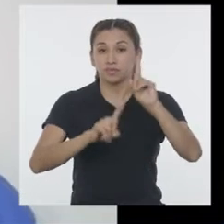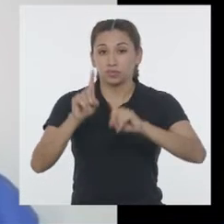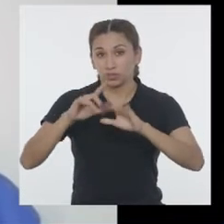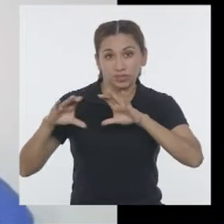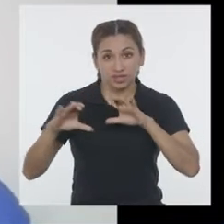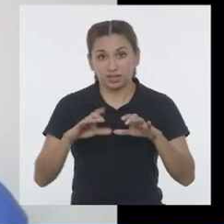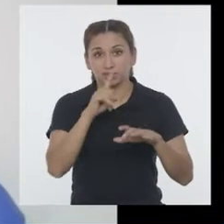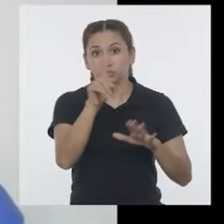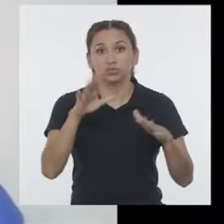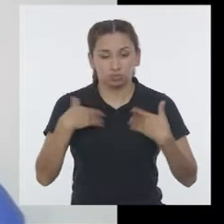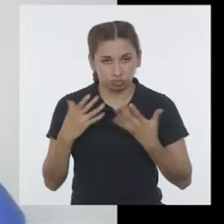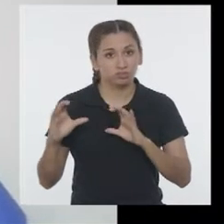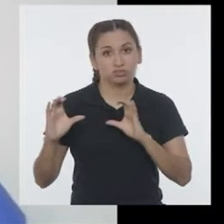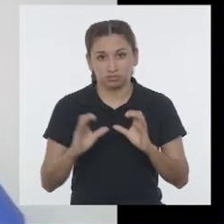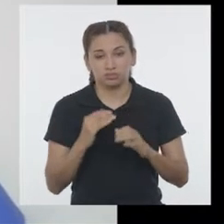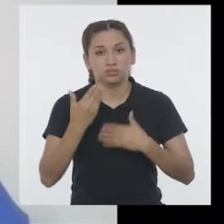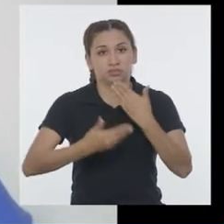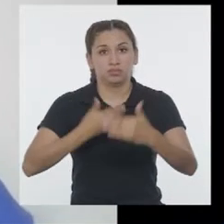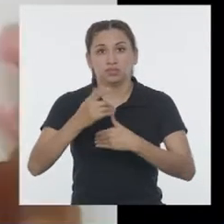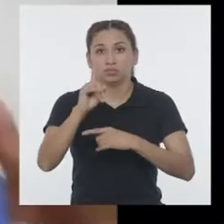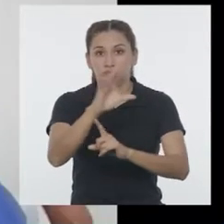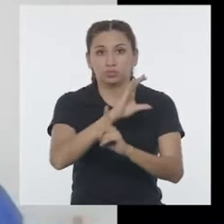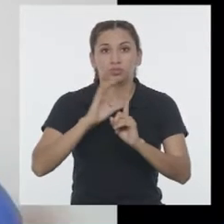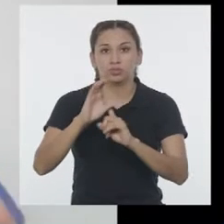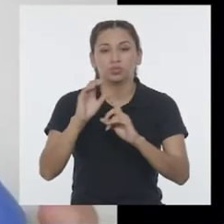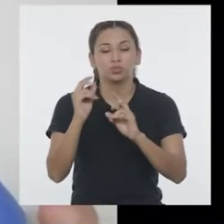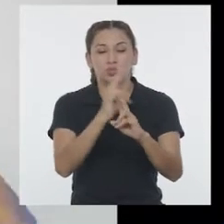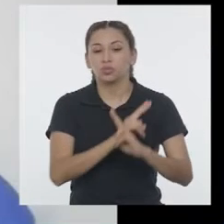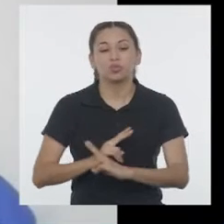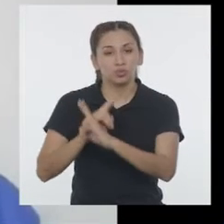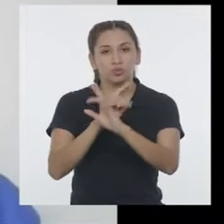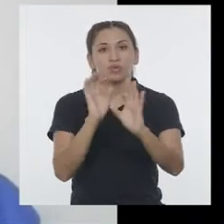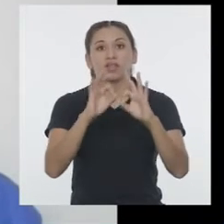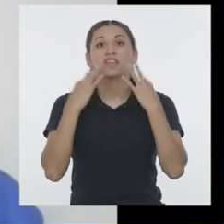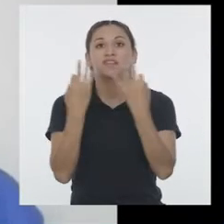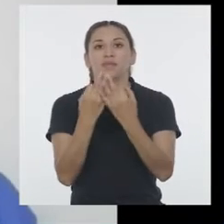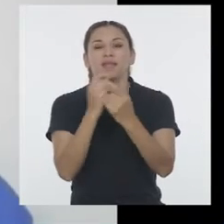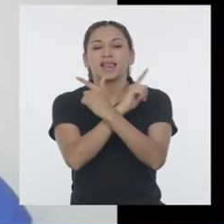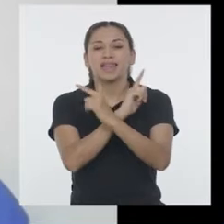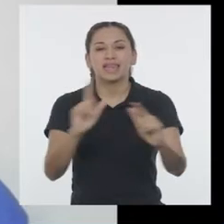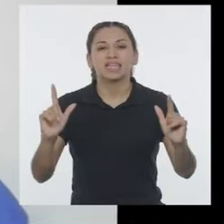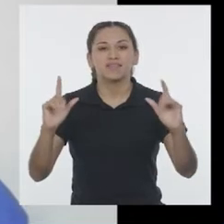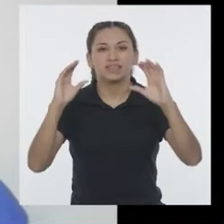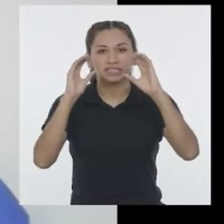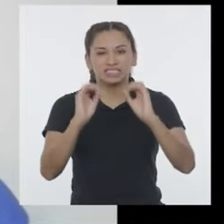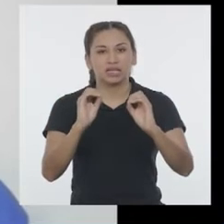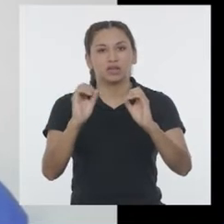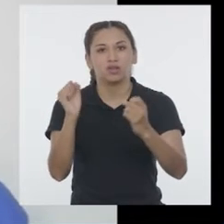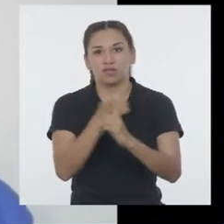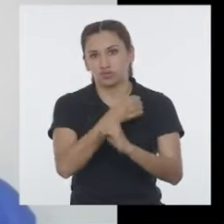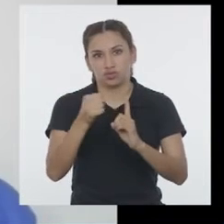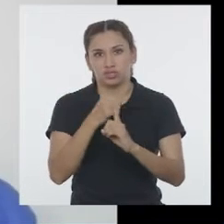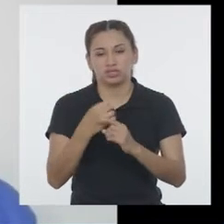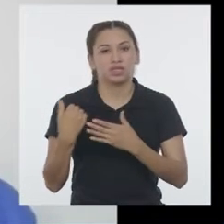Hay algunas acciones que podemos hacer para desarrollar una cultura de cuidado familiar libre de violencia,